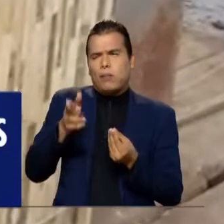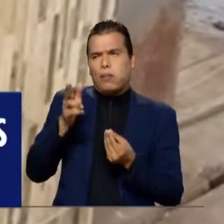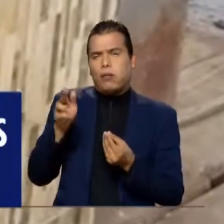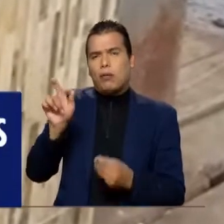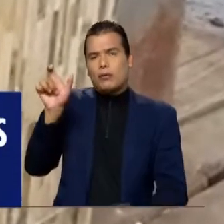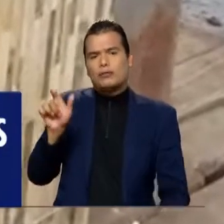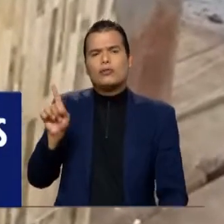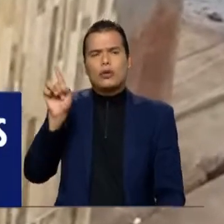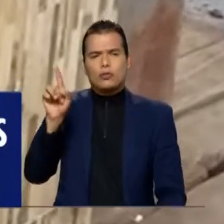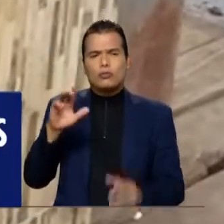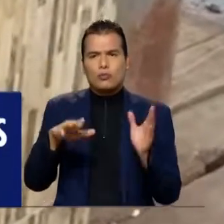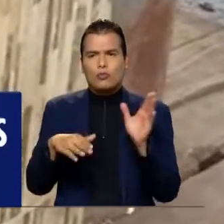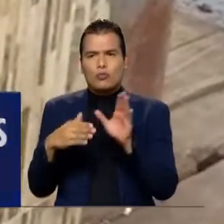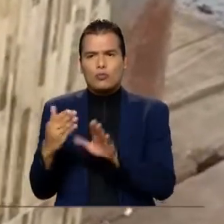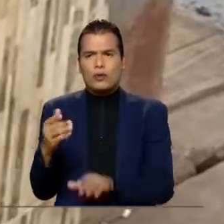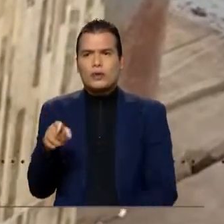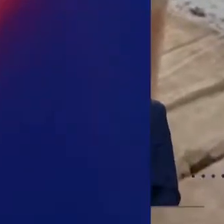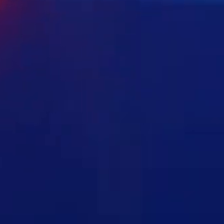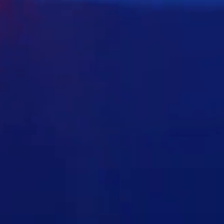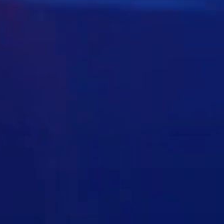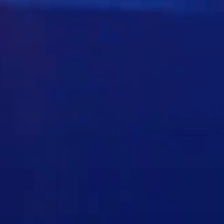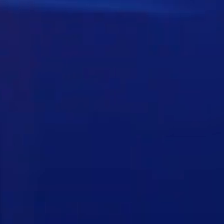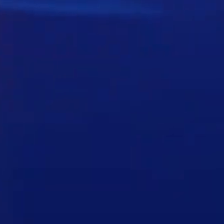resultaron heridas.